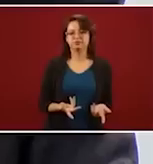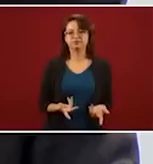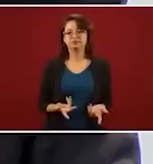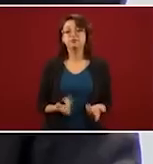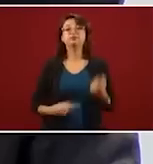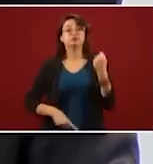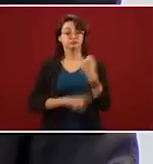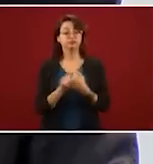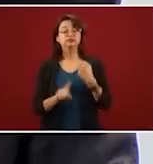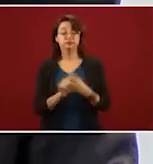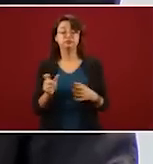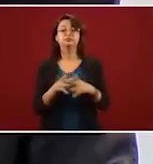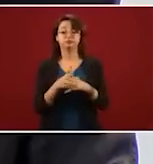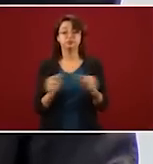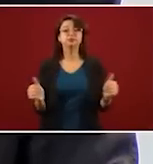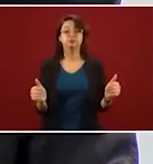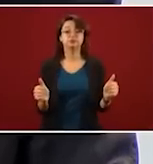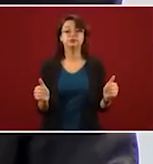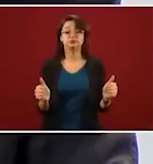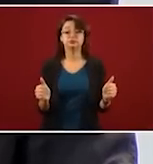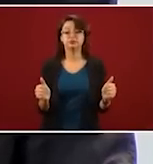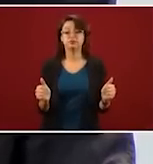resolver el problema.